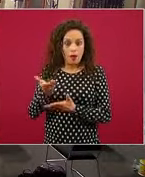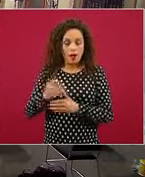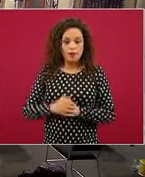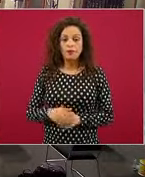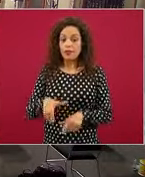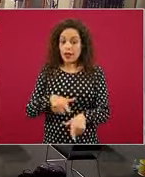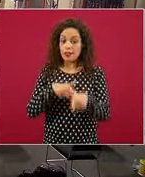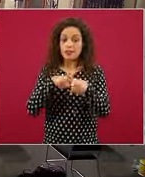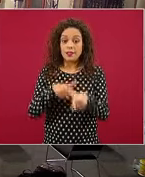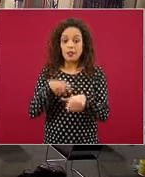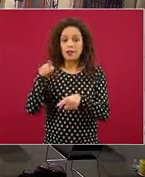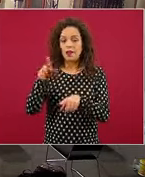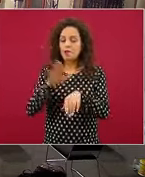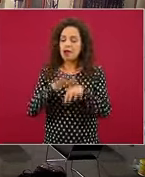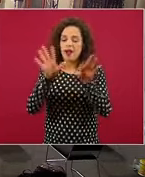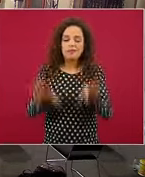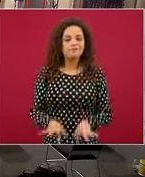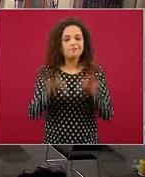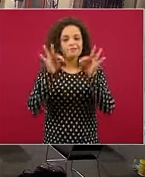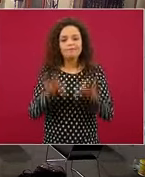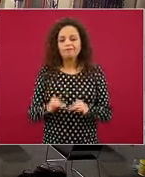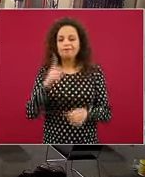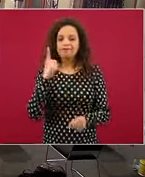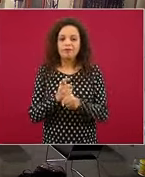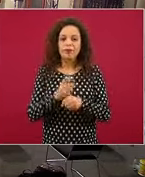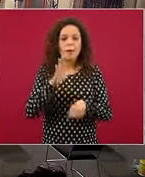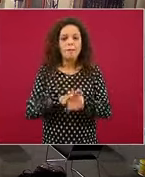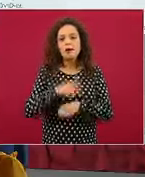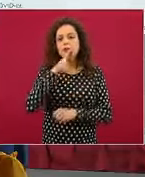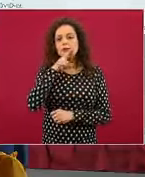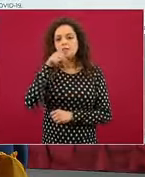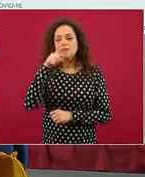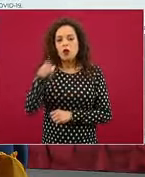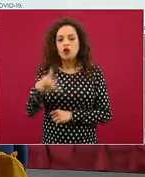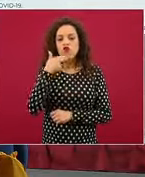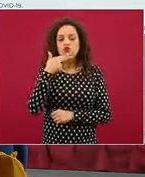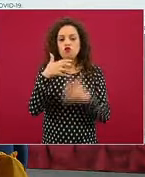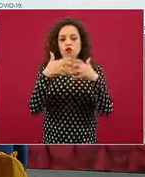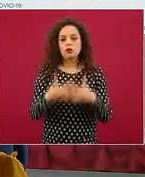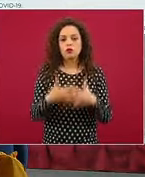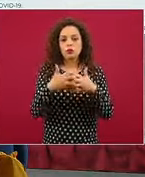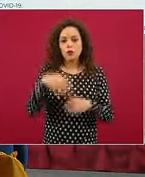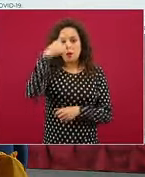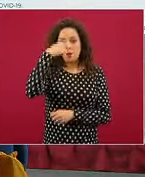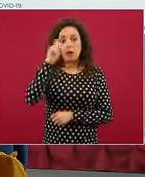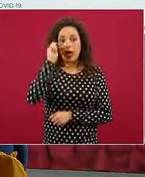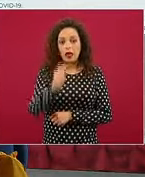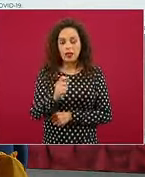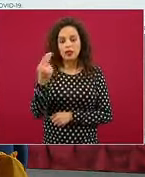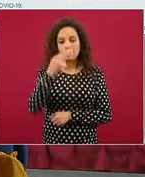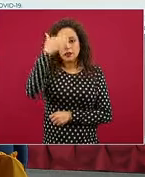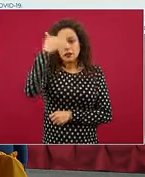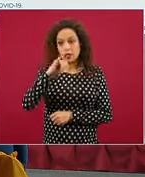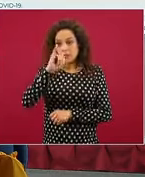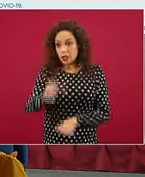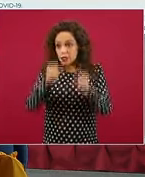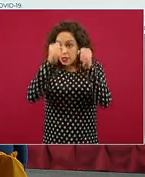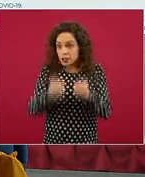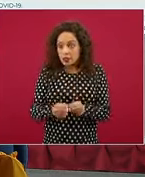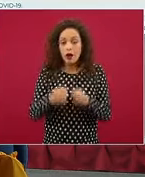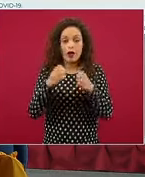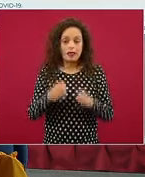sigue siendo la prueba por excelencia, es la que tiene el mejor desempeño para efectos de confirmar casos, y cuando esta